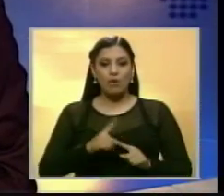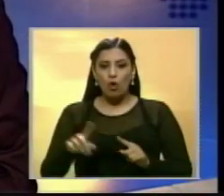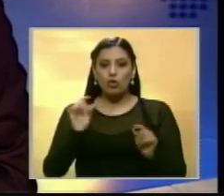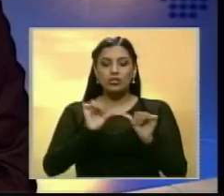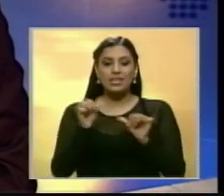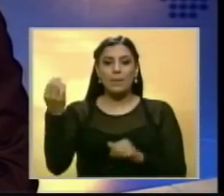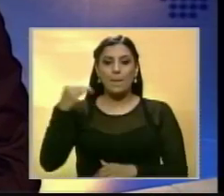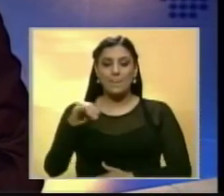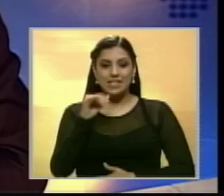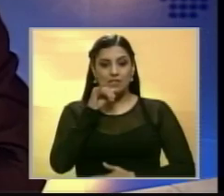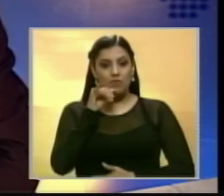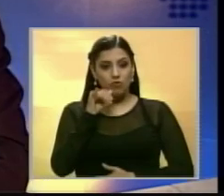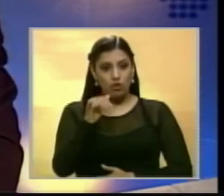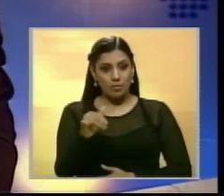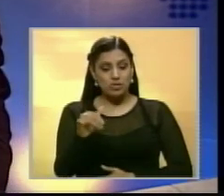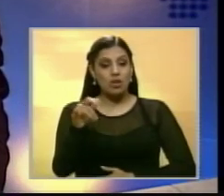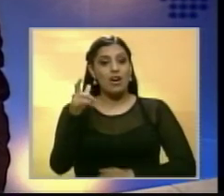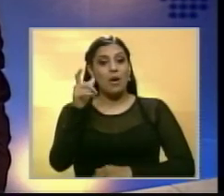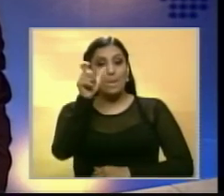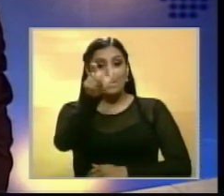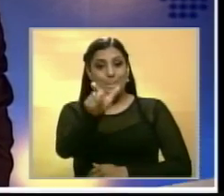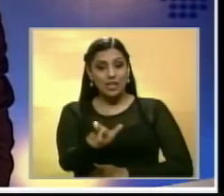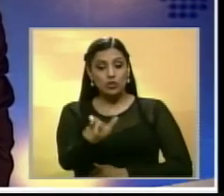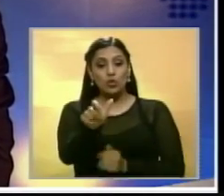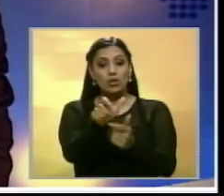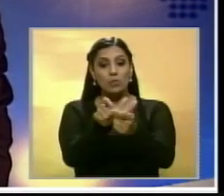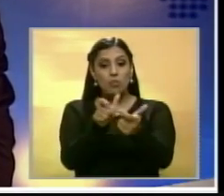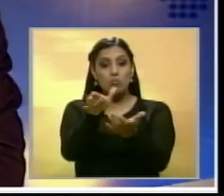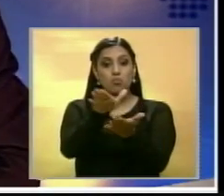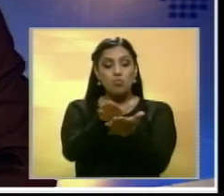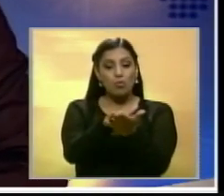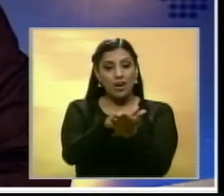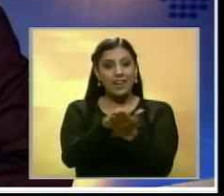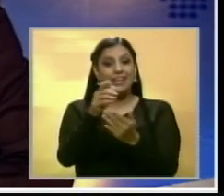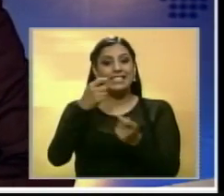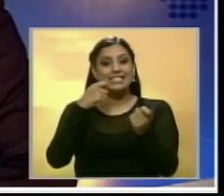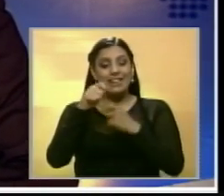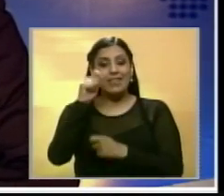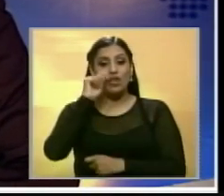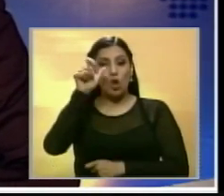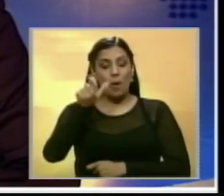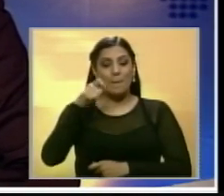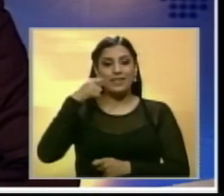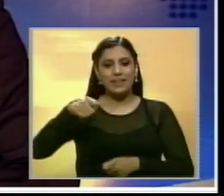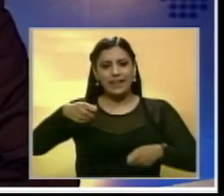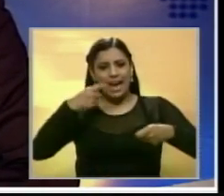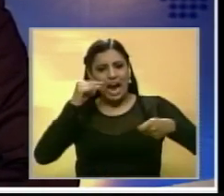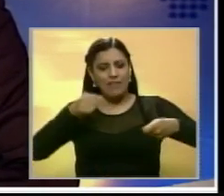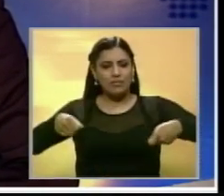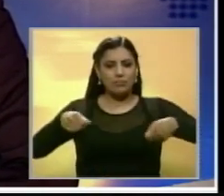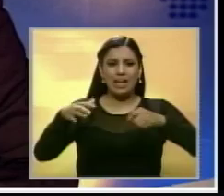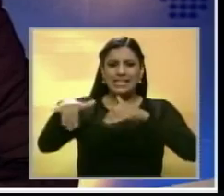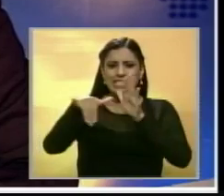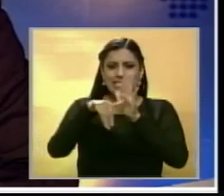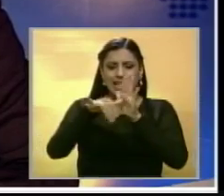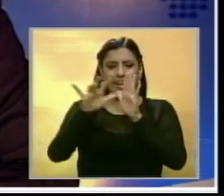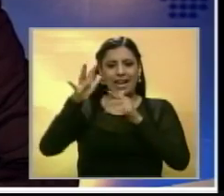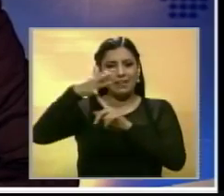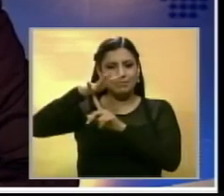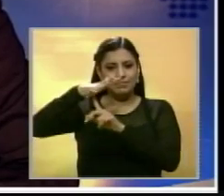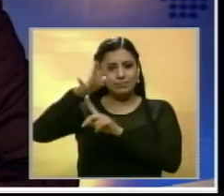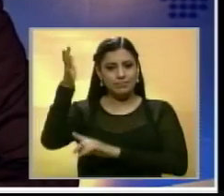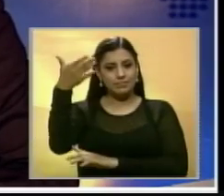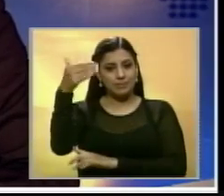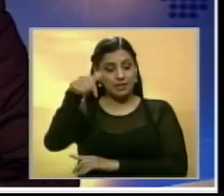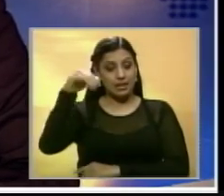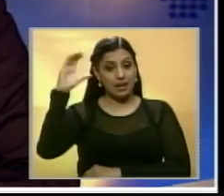Amigos, continuamos con las informaciones. El cadáver de un joven vendedor de café fue encontrado en plena vía pública de los alrededores del Terminal de la Bandera aquí